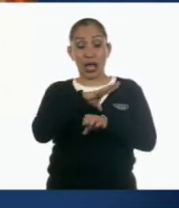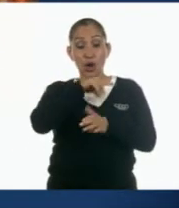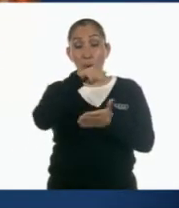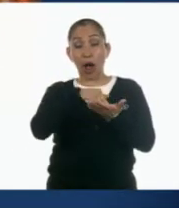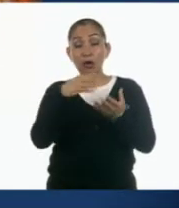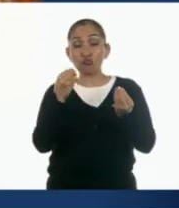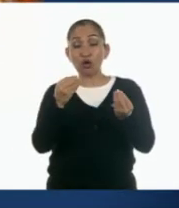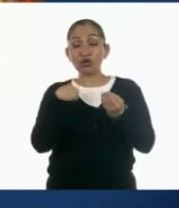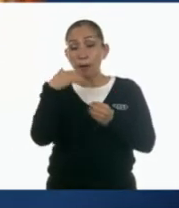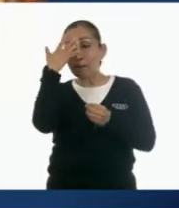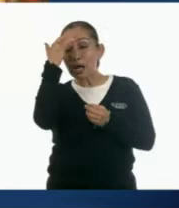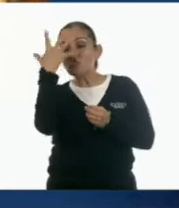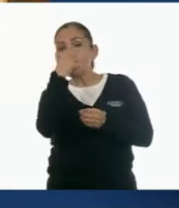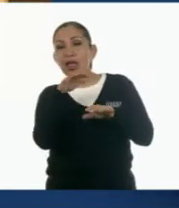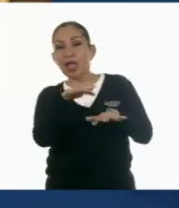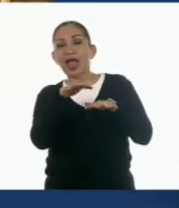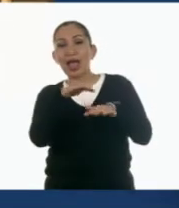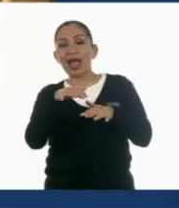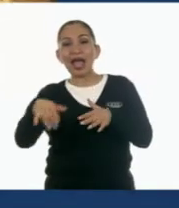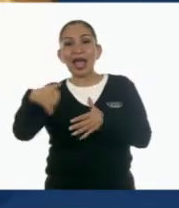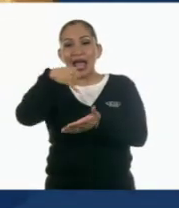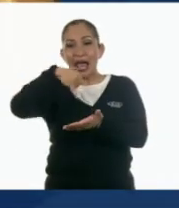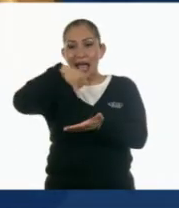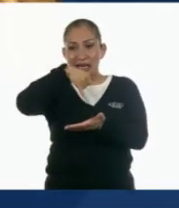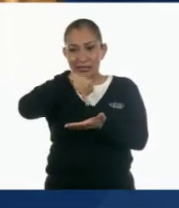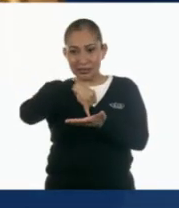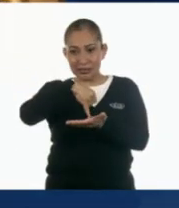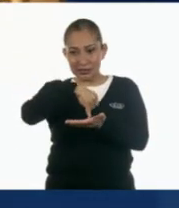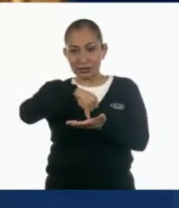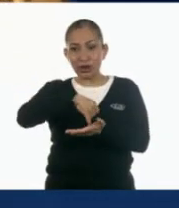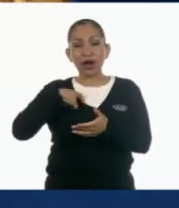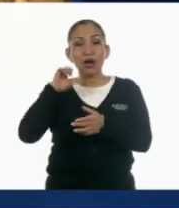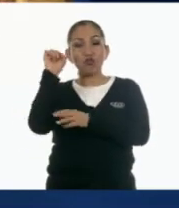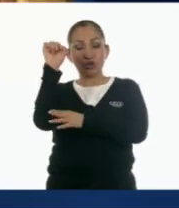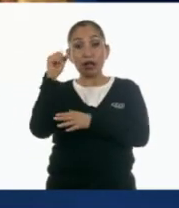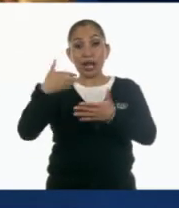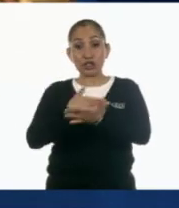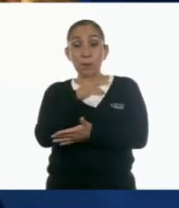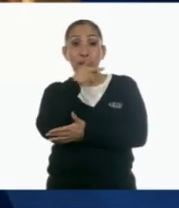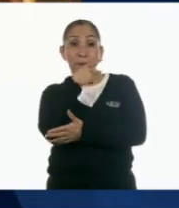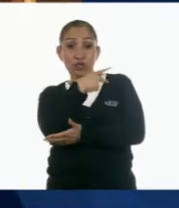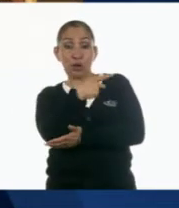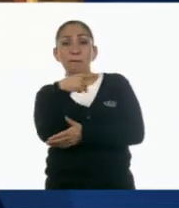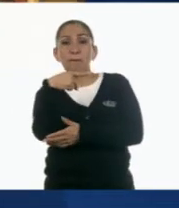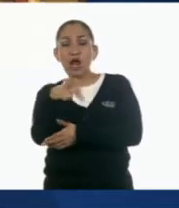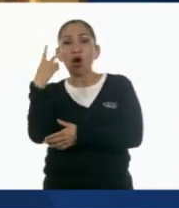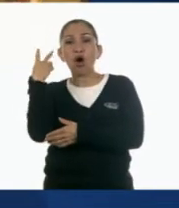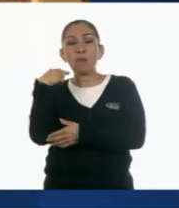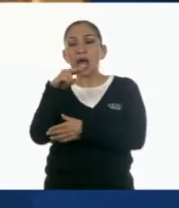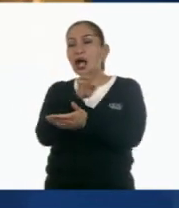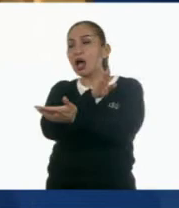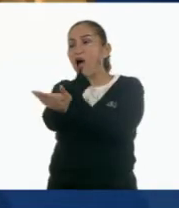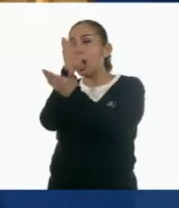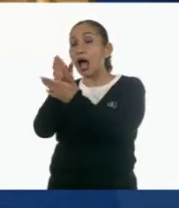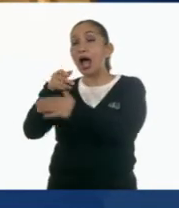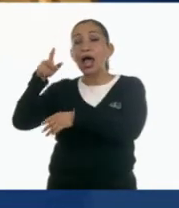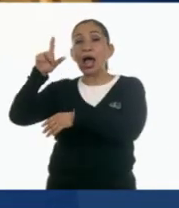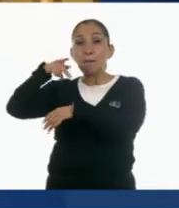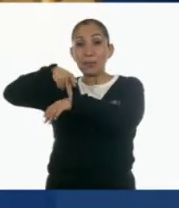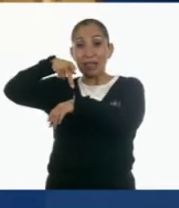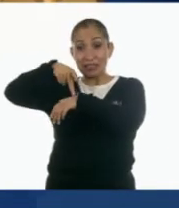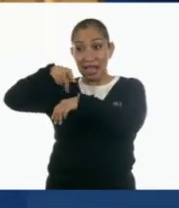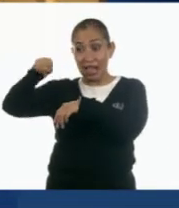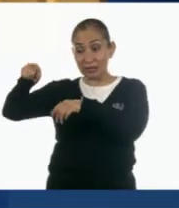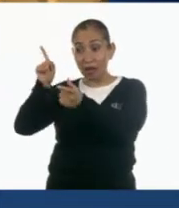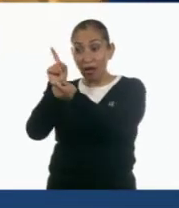lugar lleno de magia y encanto llamado Janitzio. Ahí nació su padre, aunque los viajes lo llevaron a La Piedad,